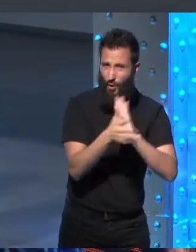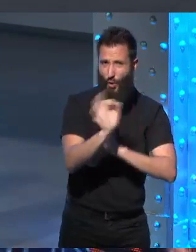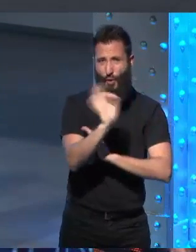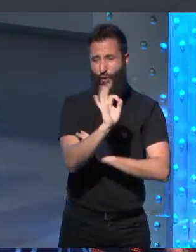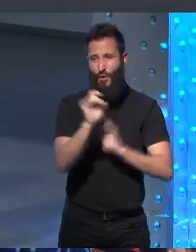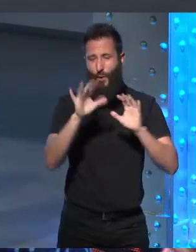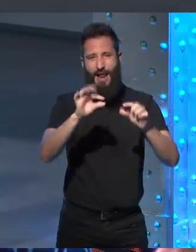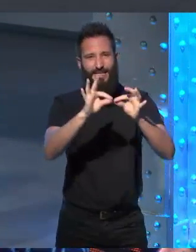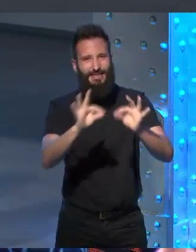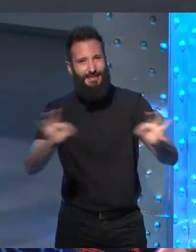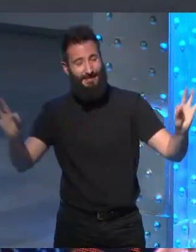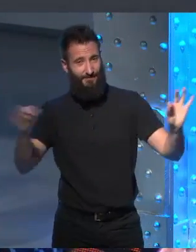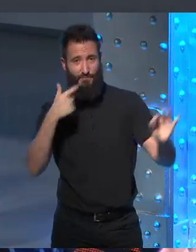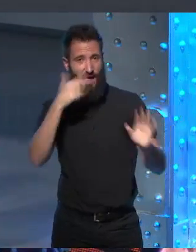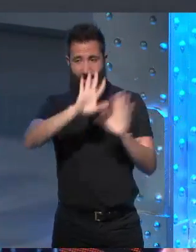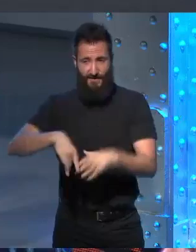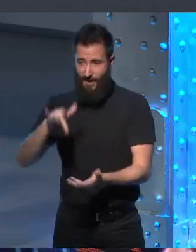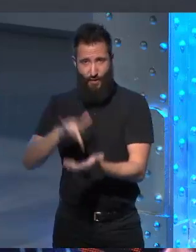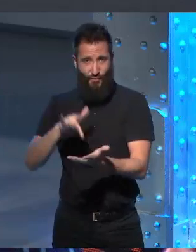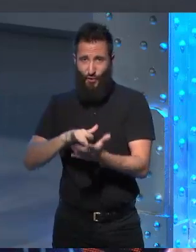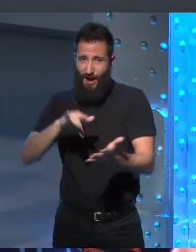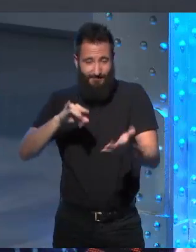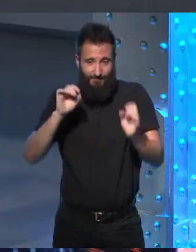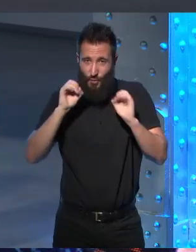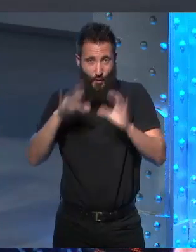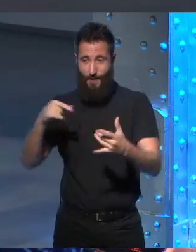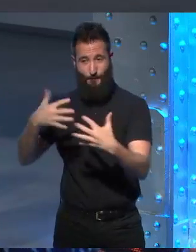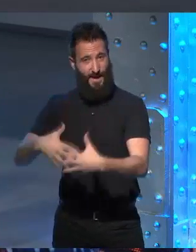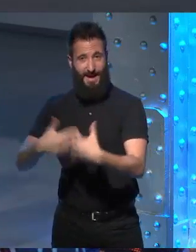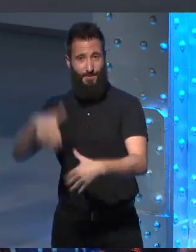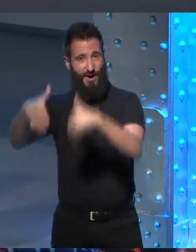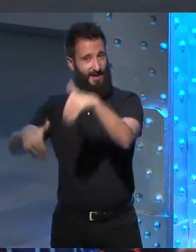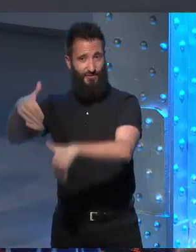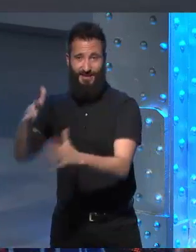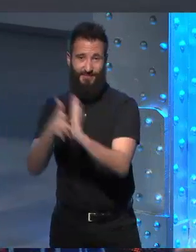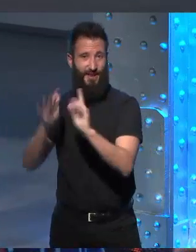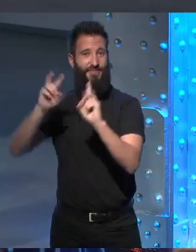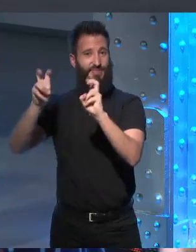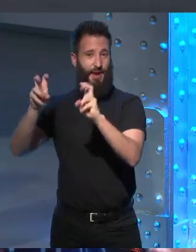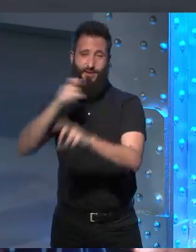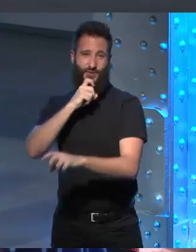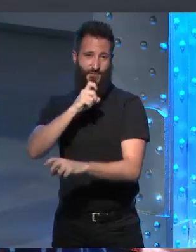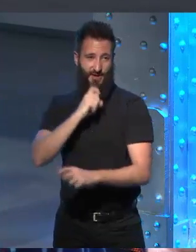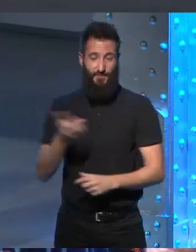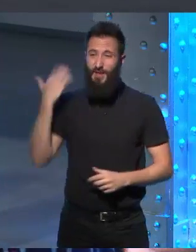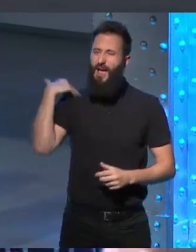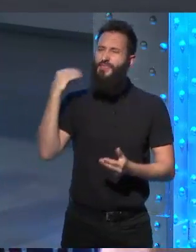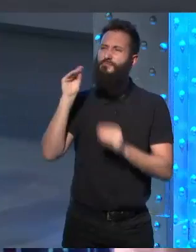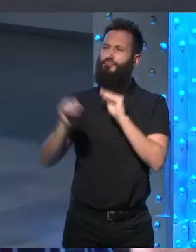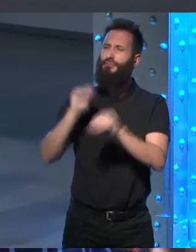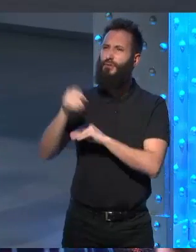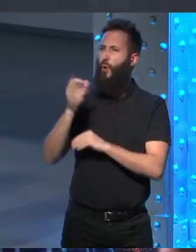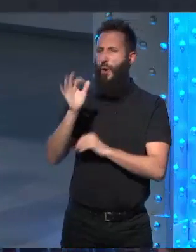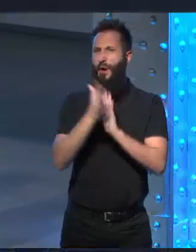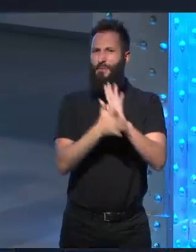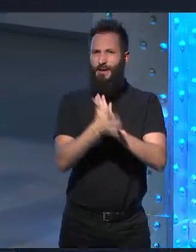lo más llano posible. O sea, al final no dejan de ser mecanismos electorales y es complejo. Sí, antes preguntabais, que creo que era muy interesante, lo habéis hablado